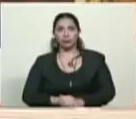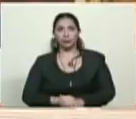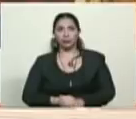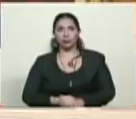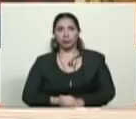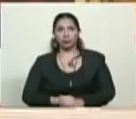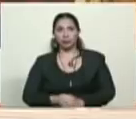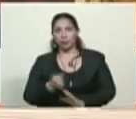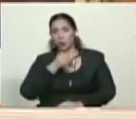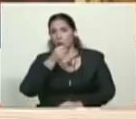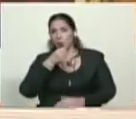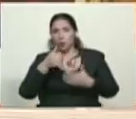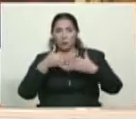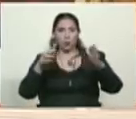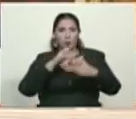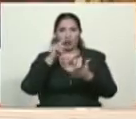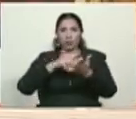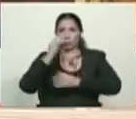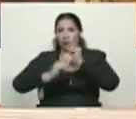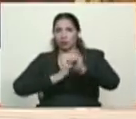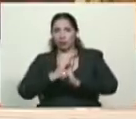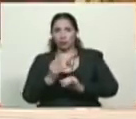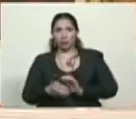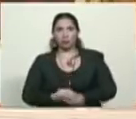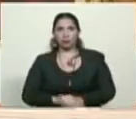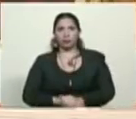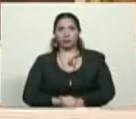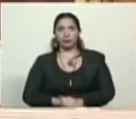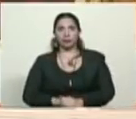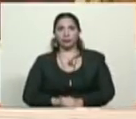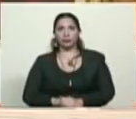la opinión pública nacional, internacional,